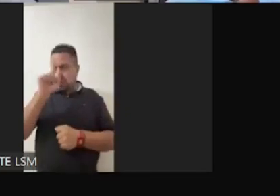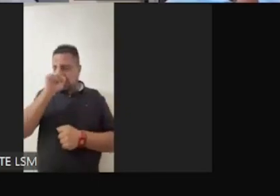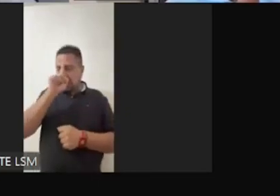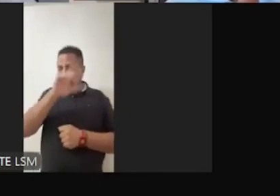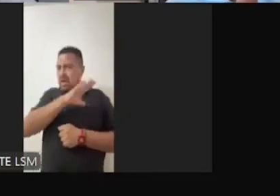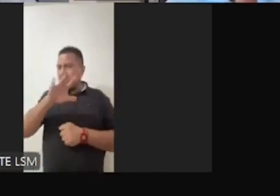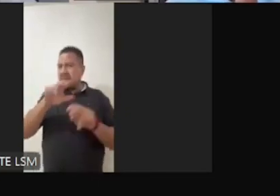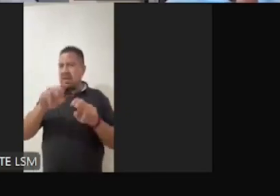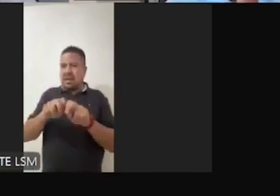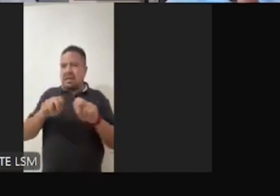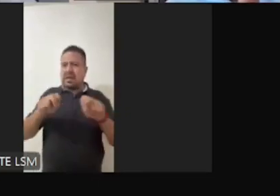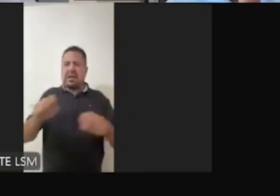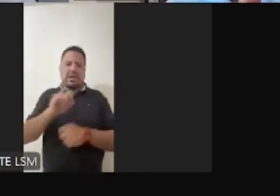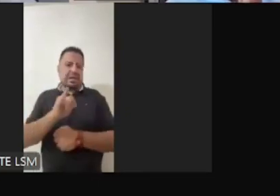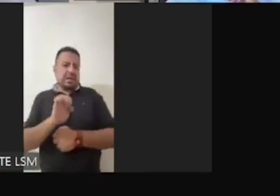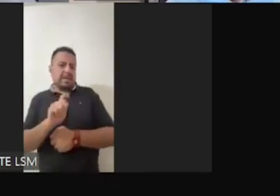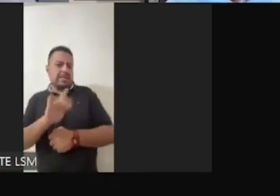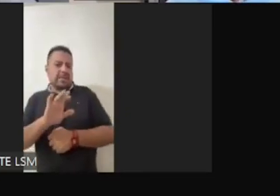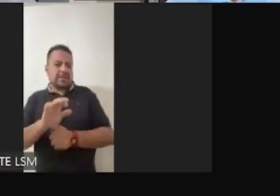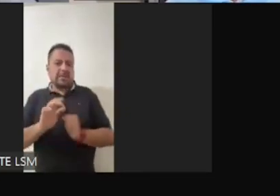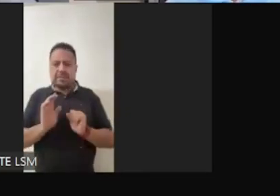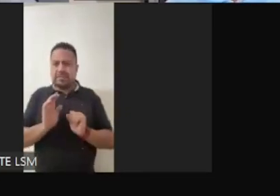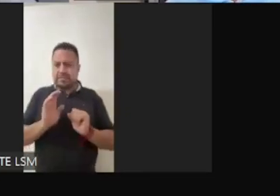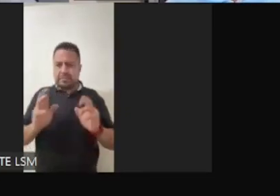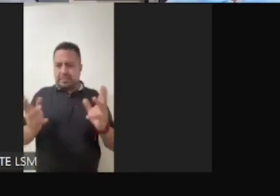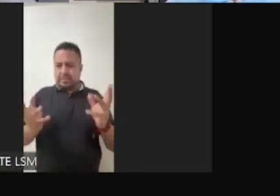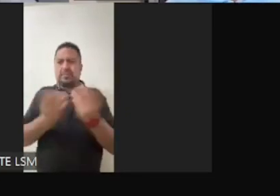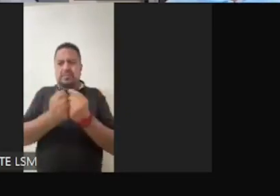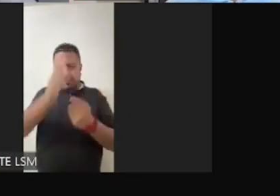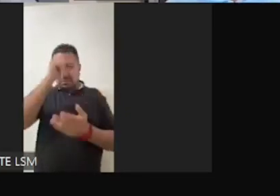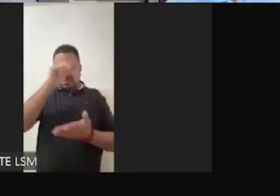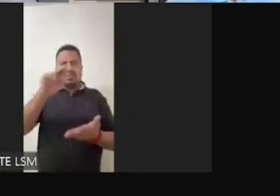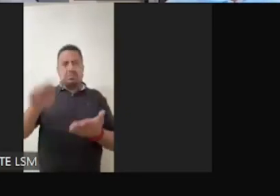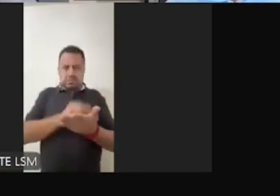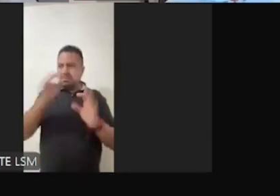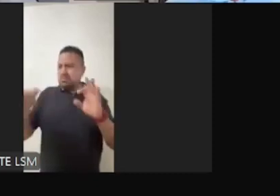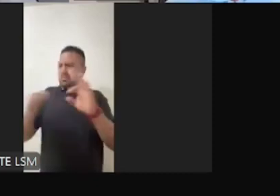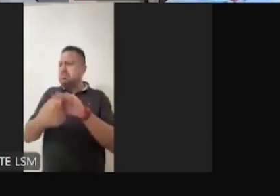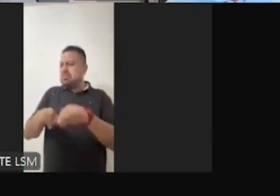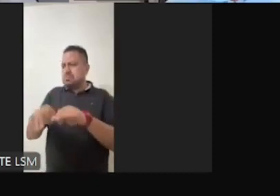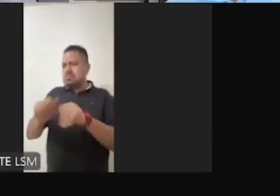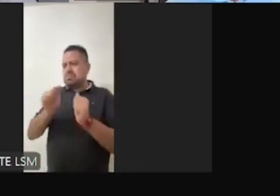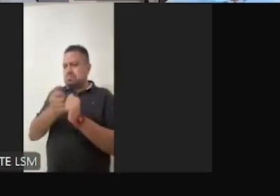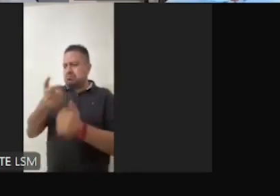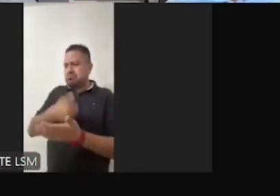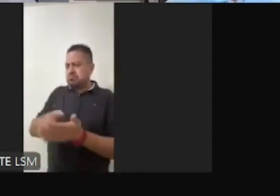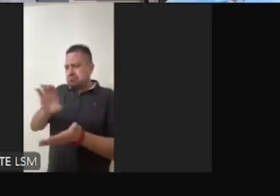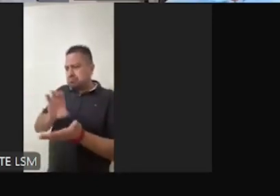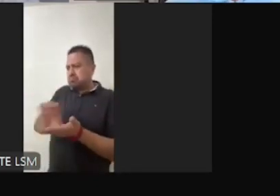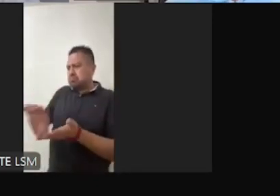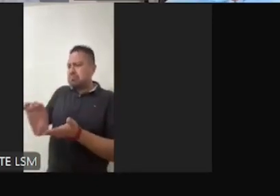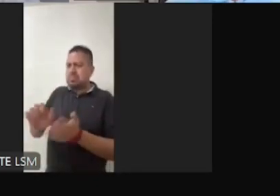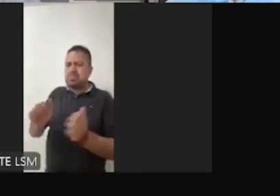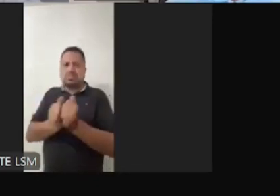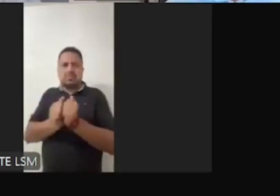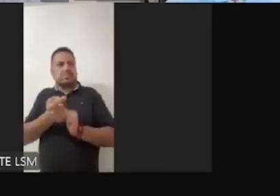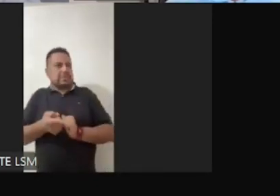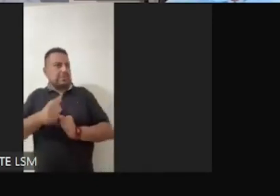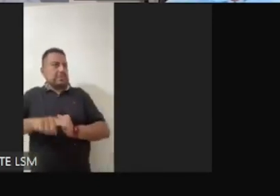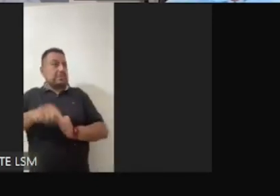referido instituto electoral local las partes suscribieron un convenio laboral con recibo finiquito solicitando a esta autoridad